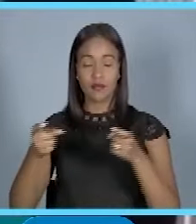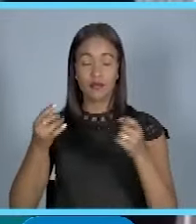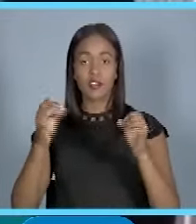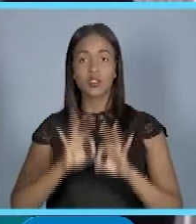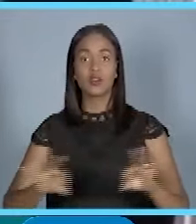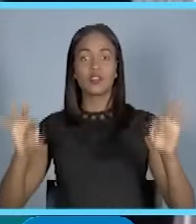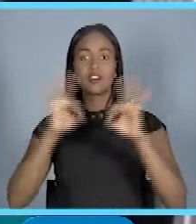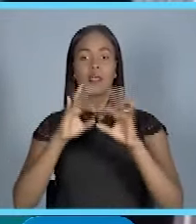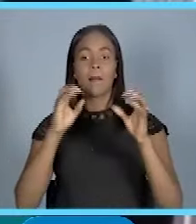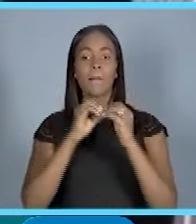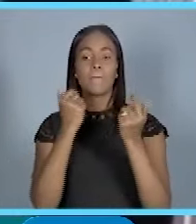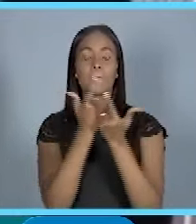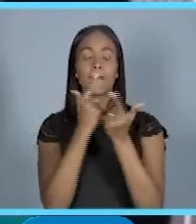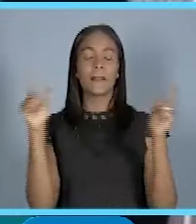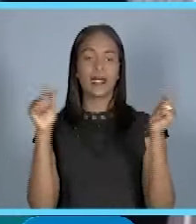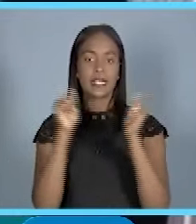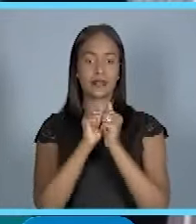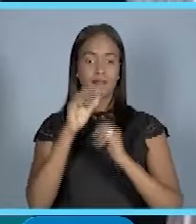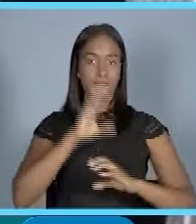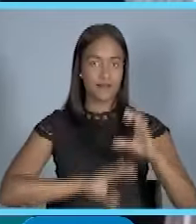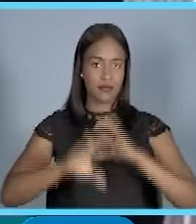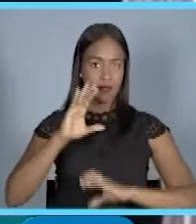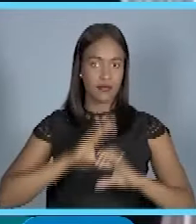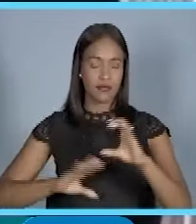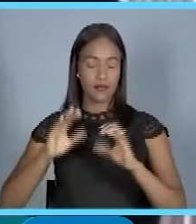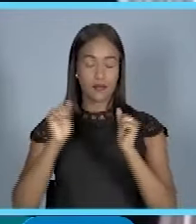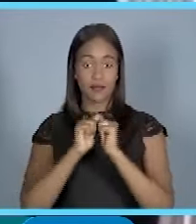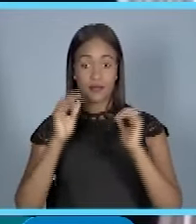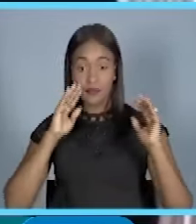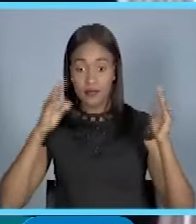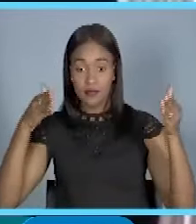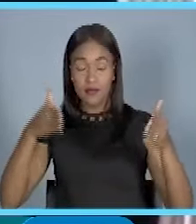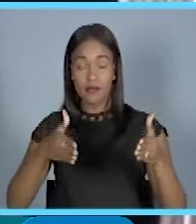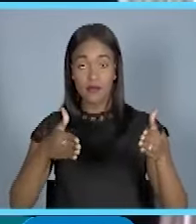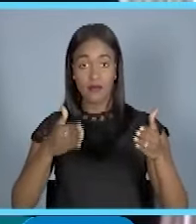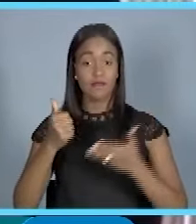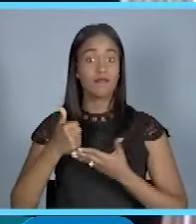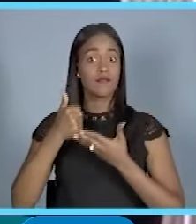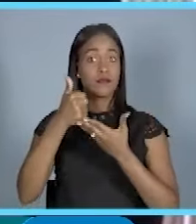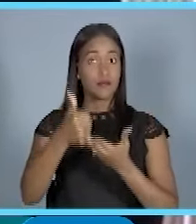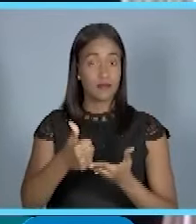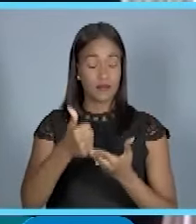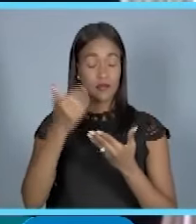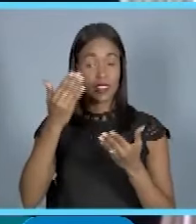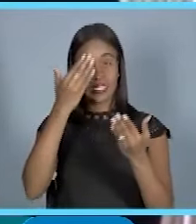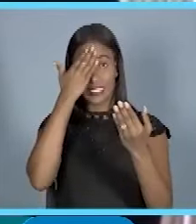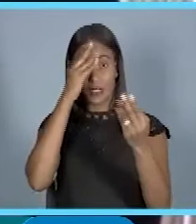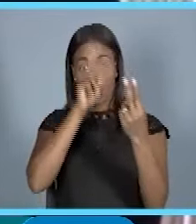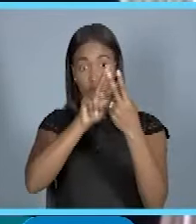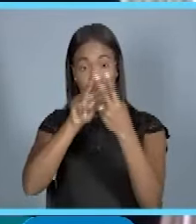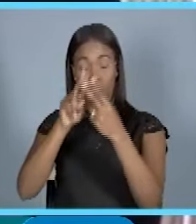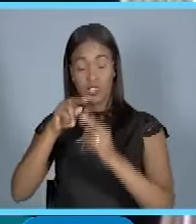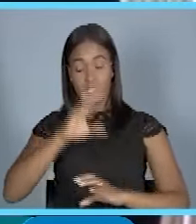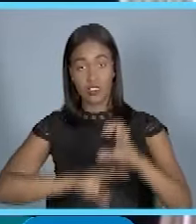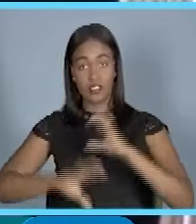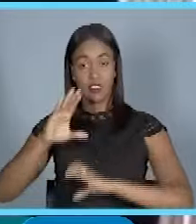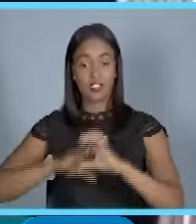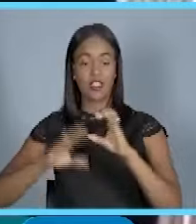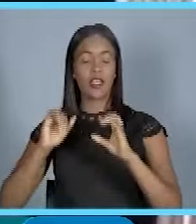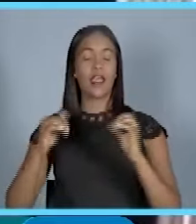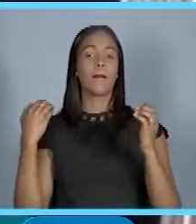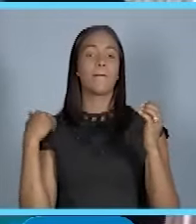la democratización de la ciencia con un enfoque que permite que el conocimiento científico sea